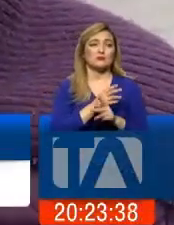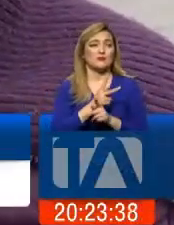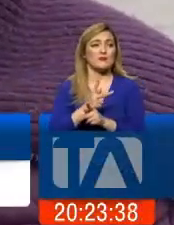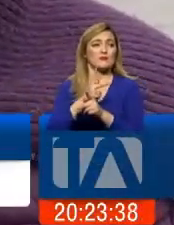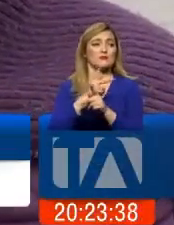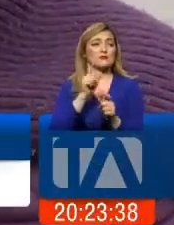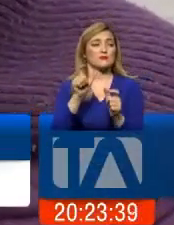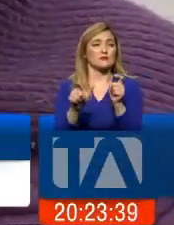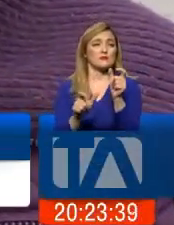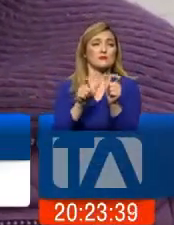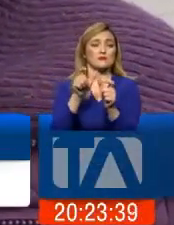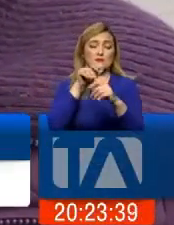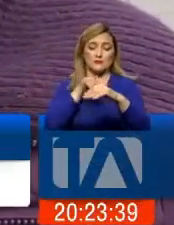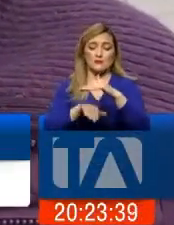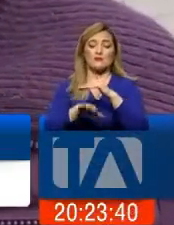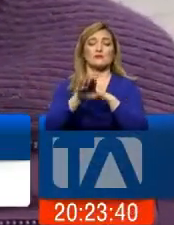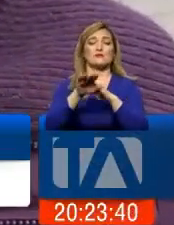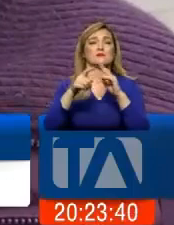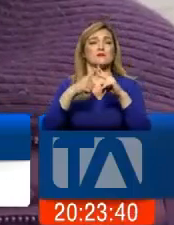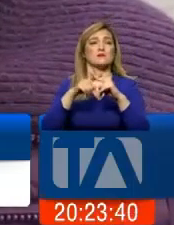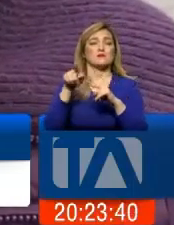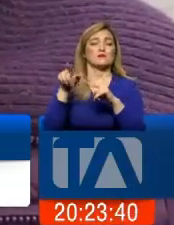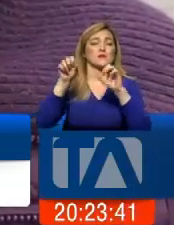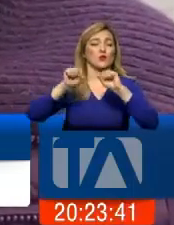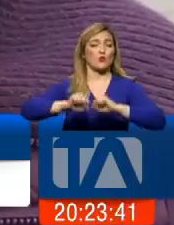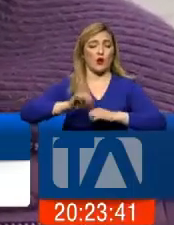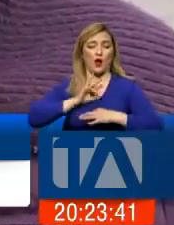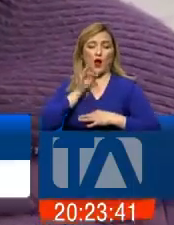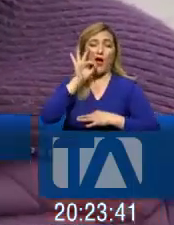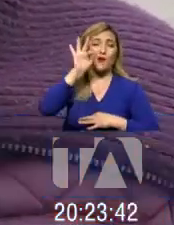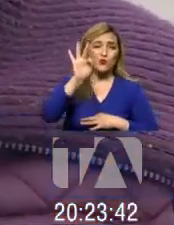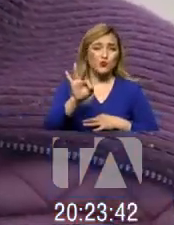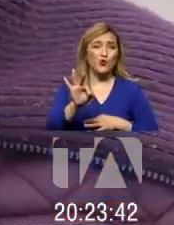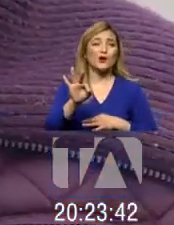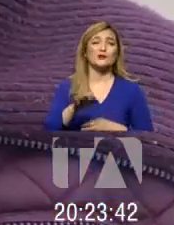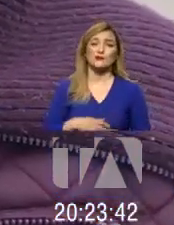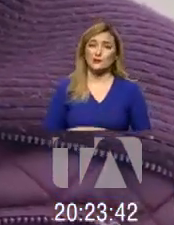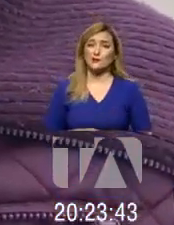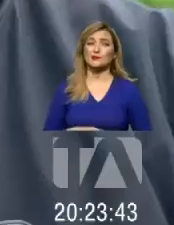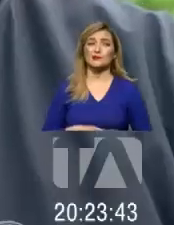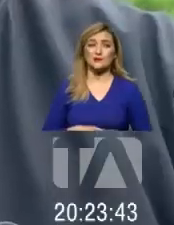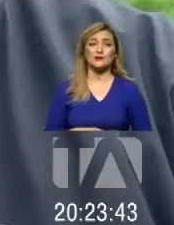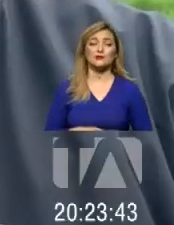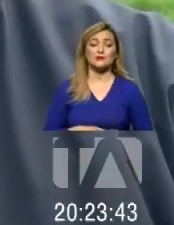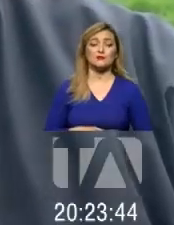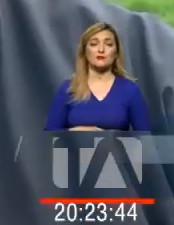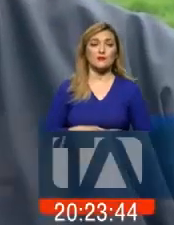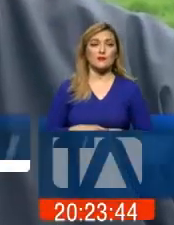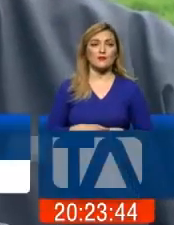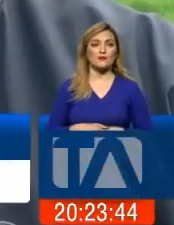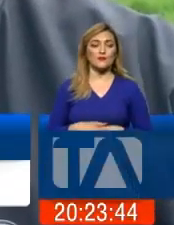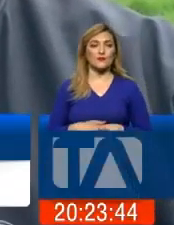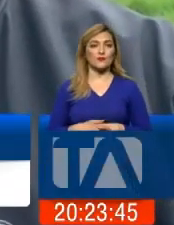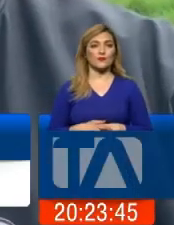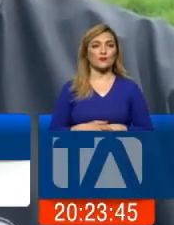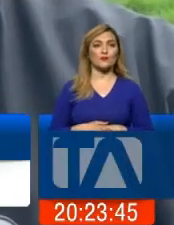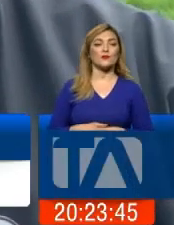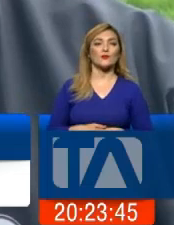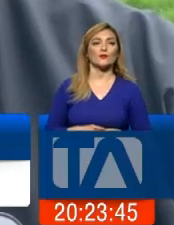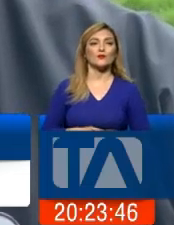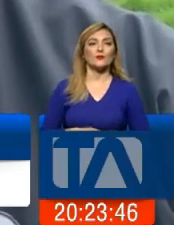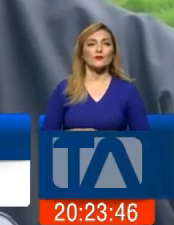con las personas que recién ingresan, porque ellos pueden llevarles el virus a los pabellones para adentro. Obviamente no hay un